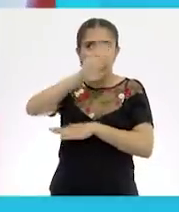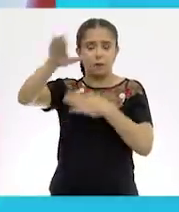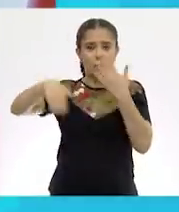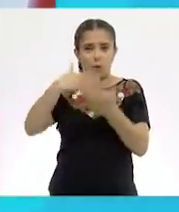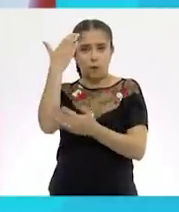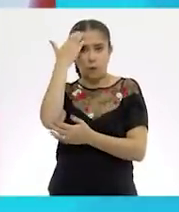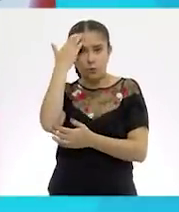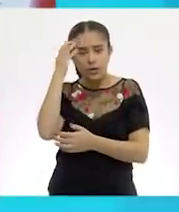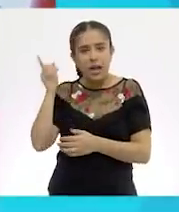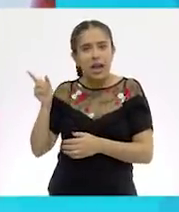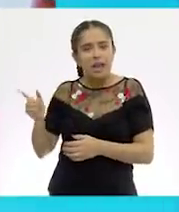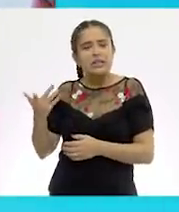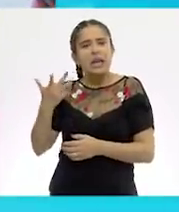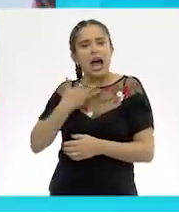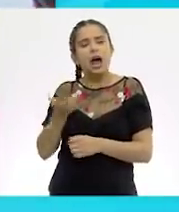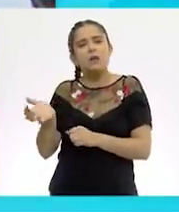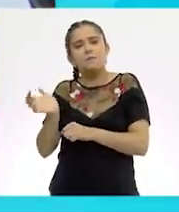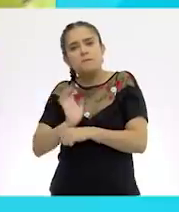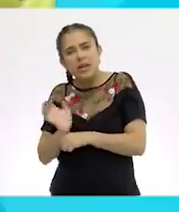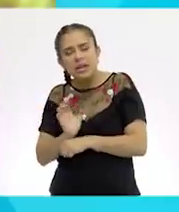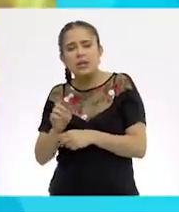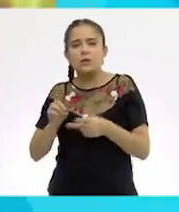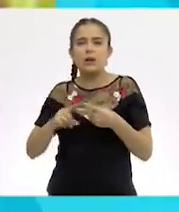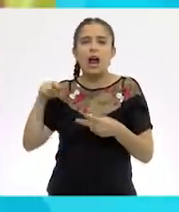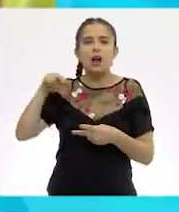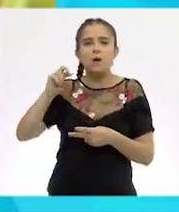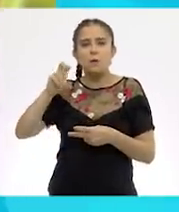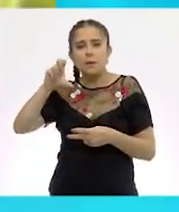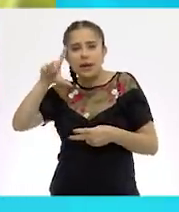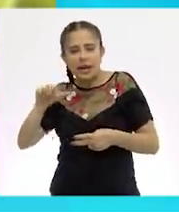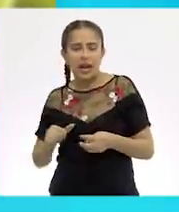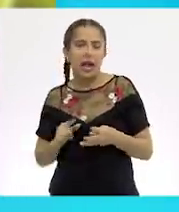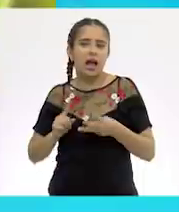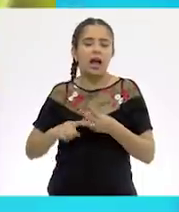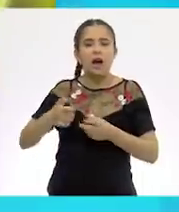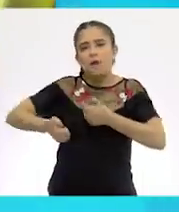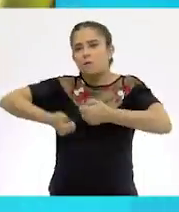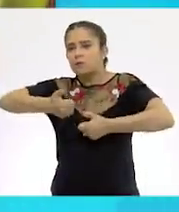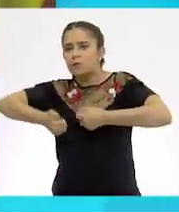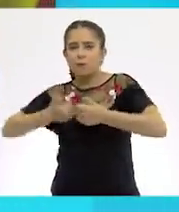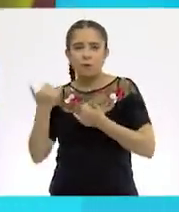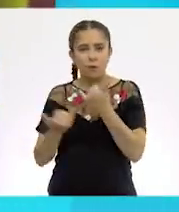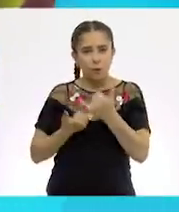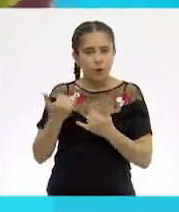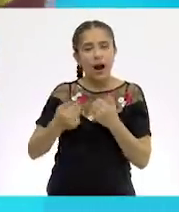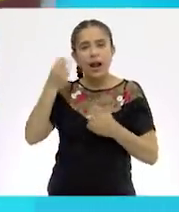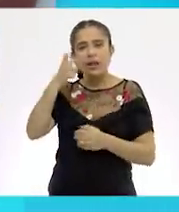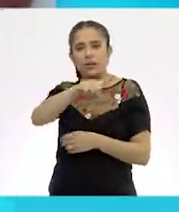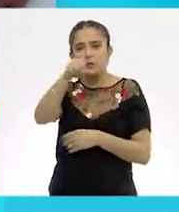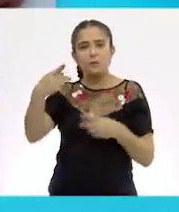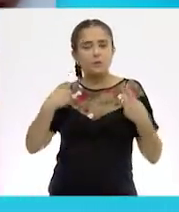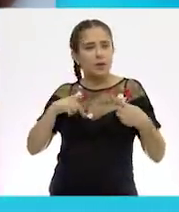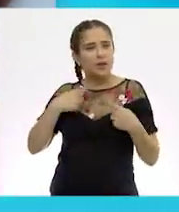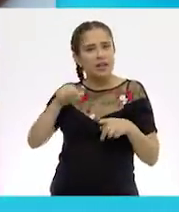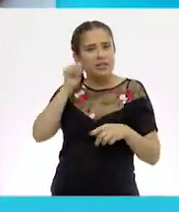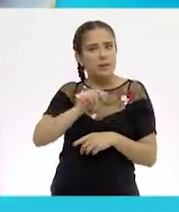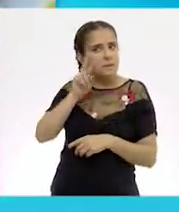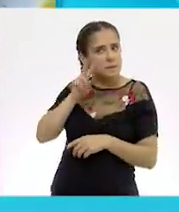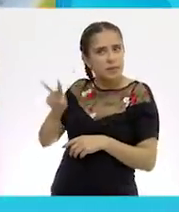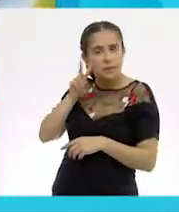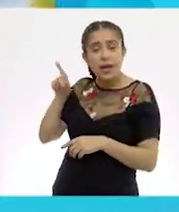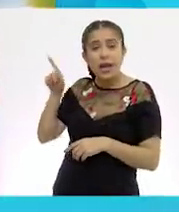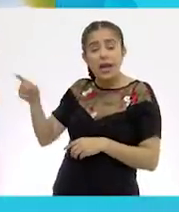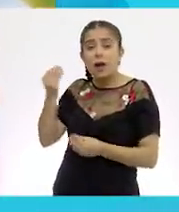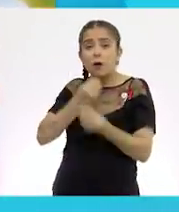las novelas, las películas y hasta los videojuegos. Es el primer acercamiento que tiene toda la ciudadanía, toda la gente con una planta